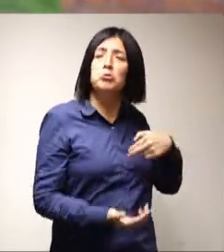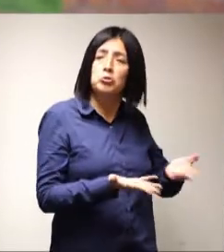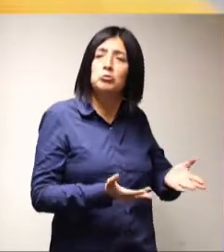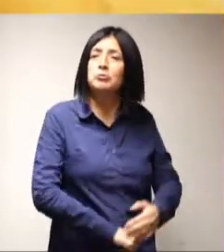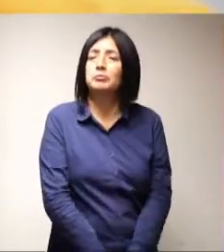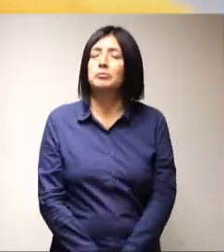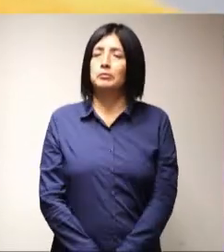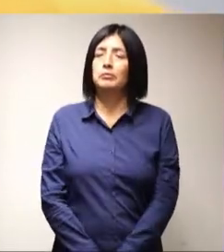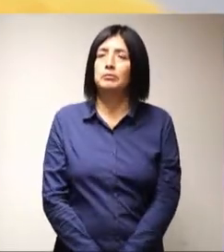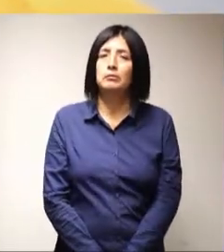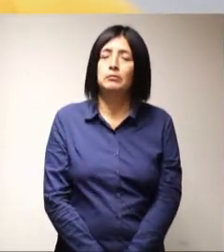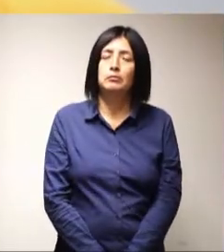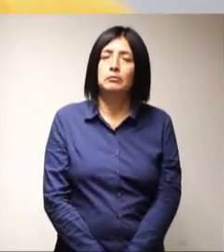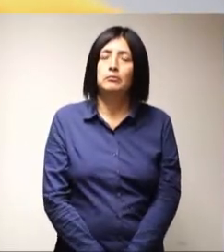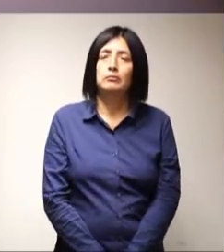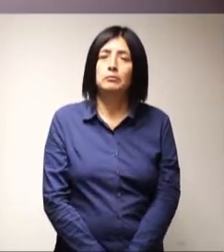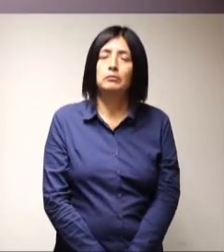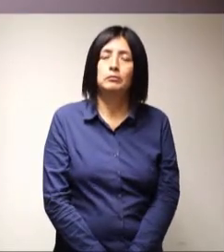estamos nosotros.